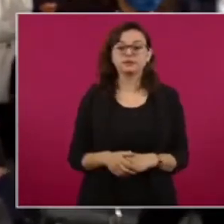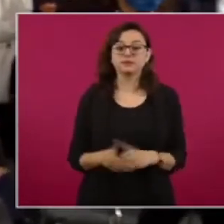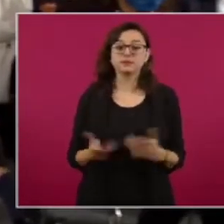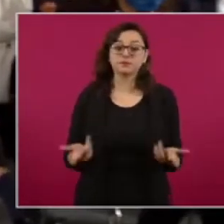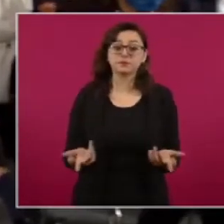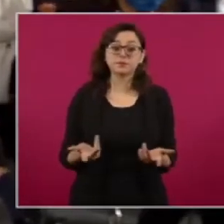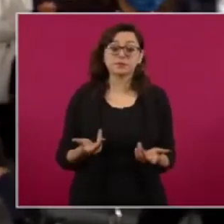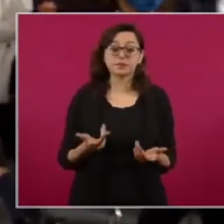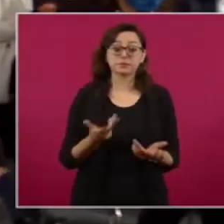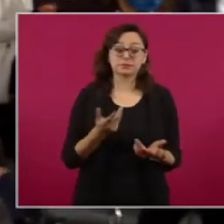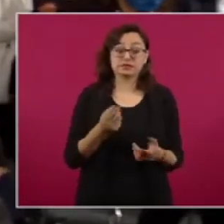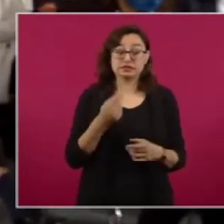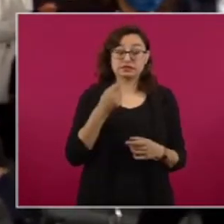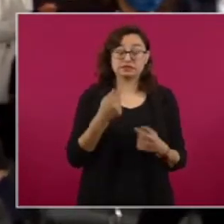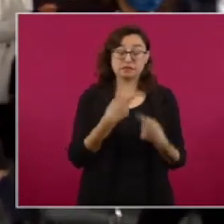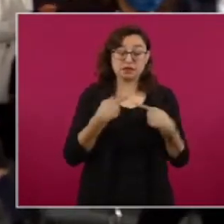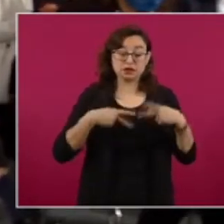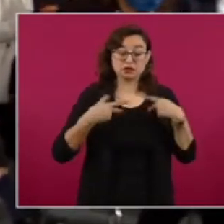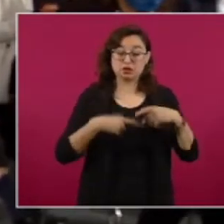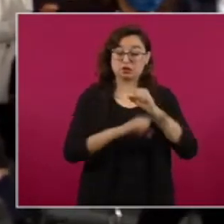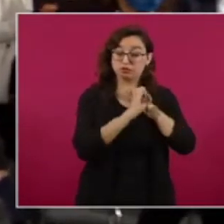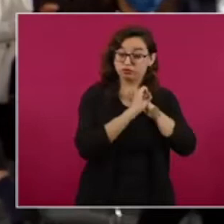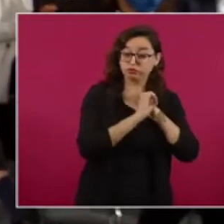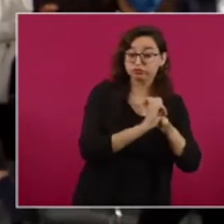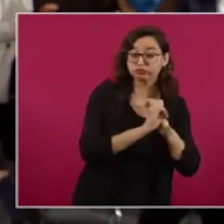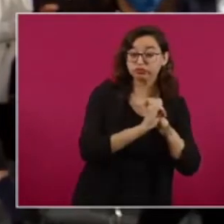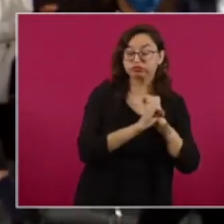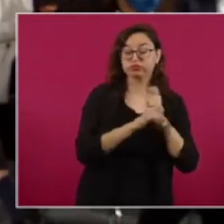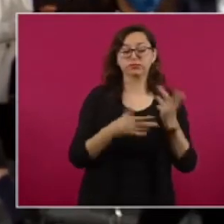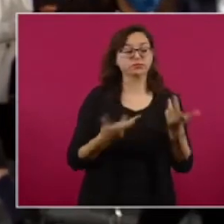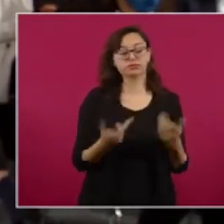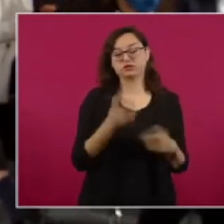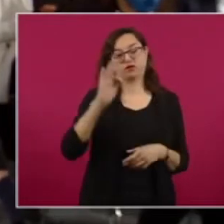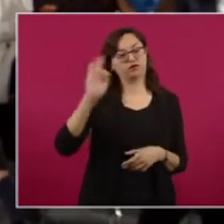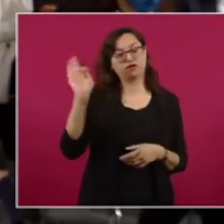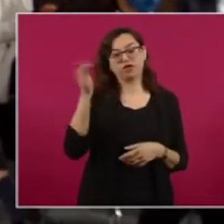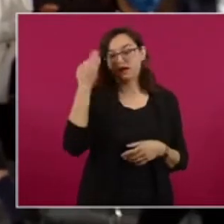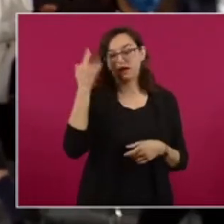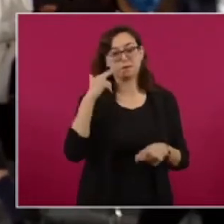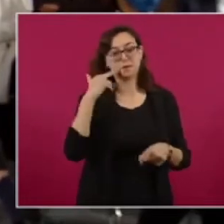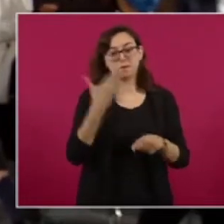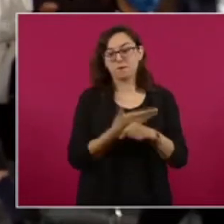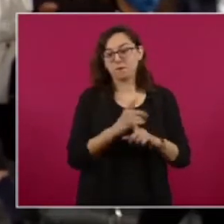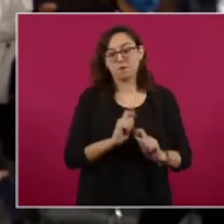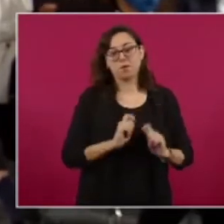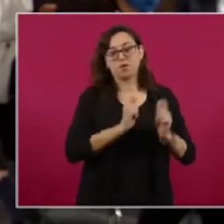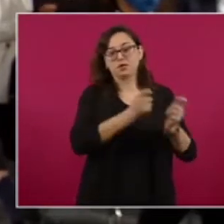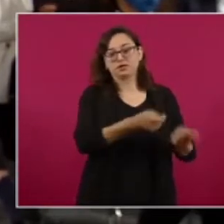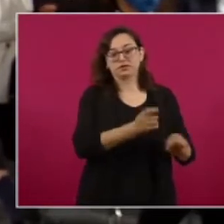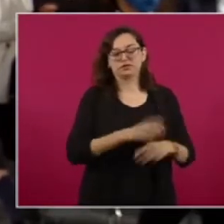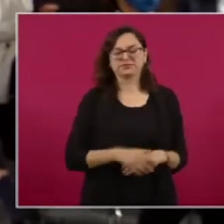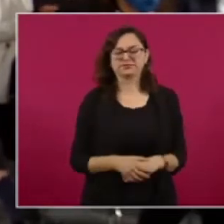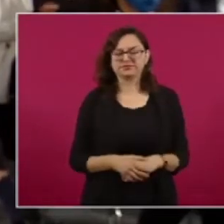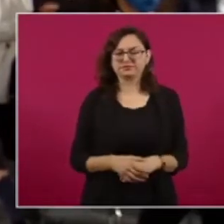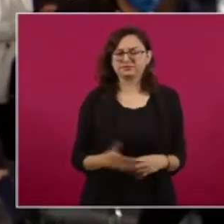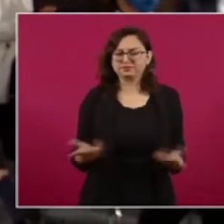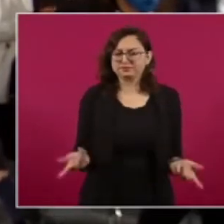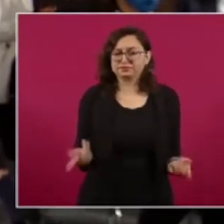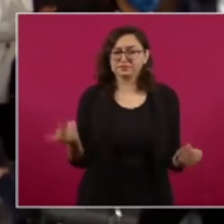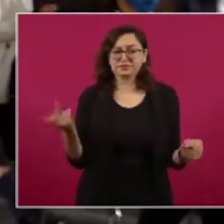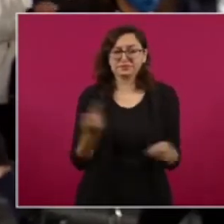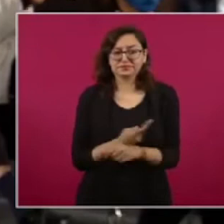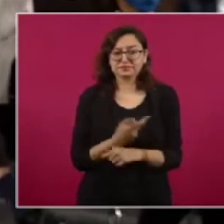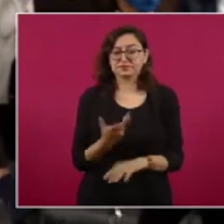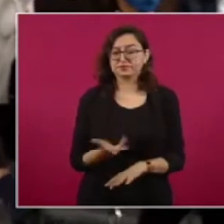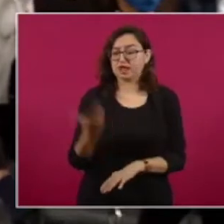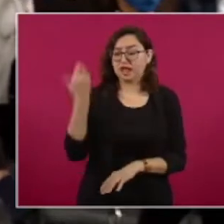del delito de trata de personas. Entonces, presidente, bueno, aquí la secretaria de Seguridad Pública, cuando le